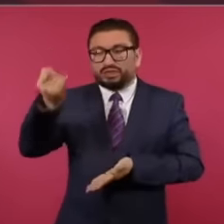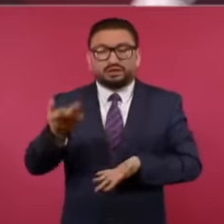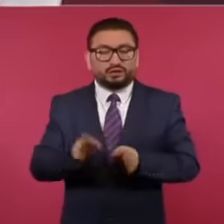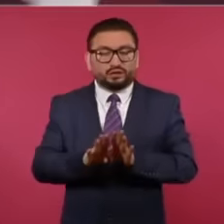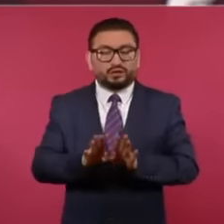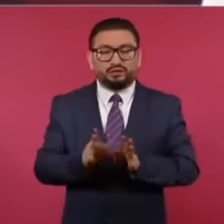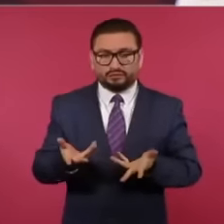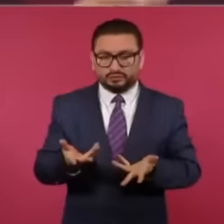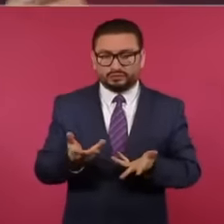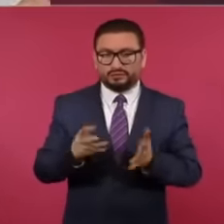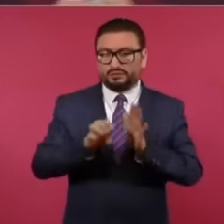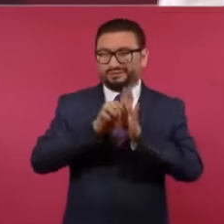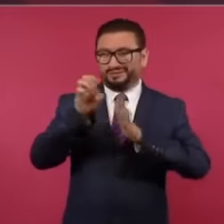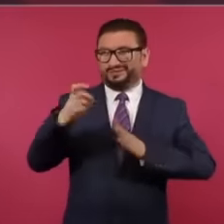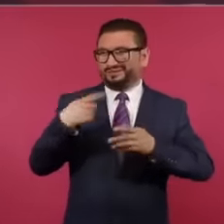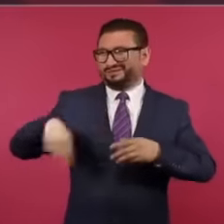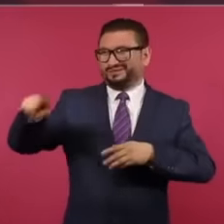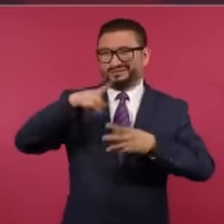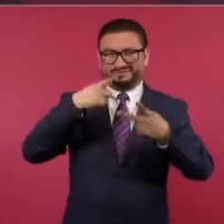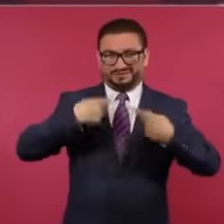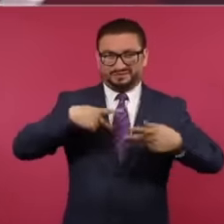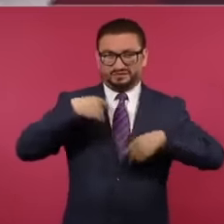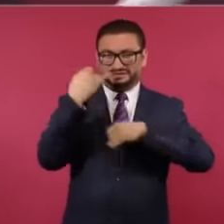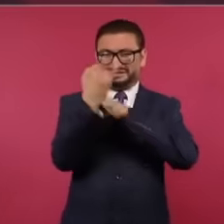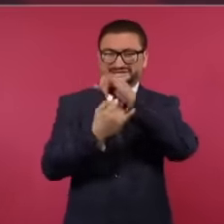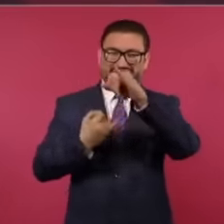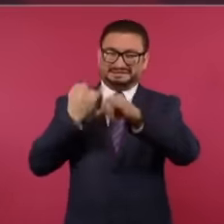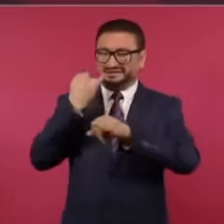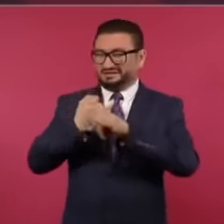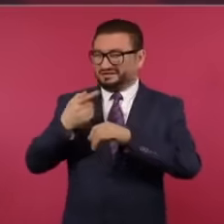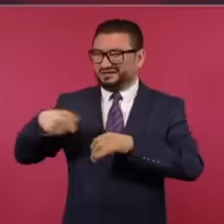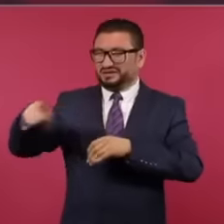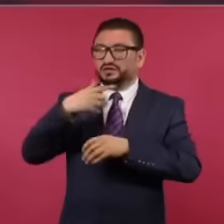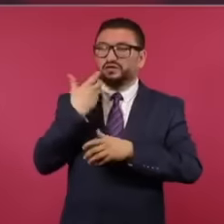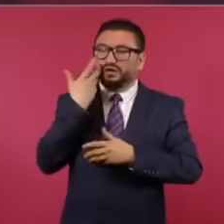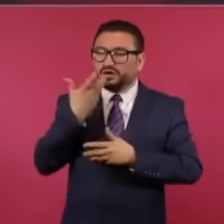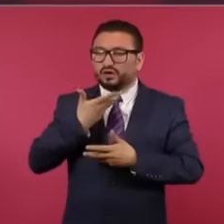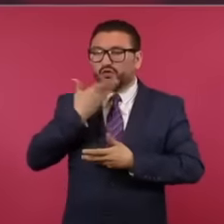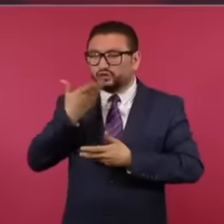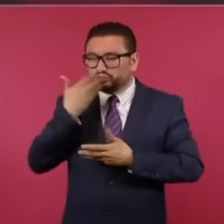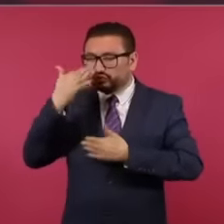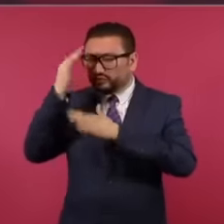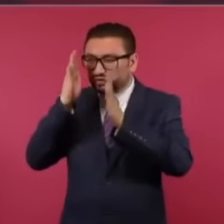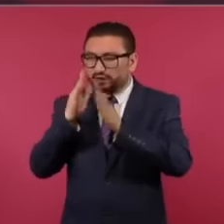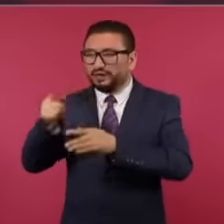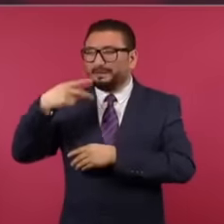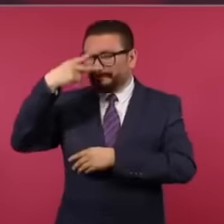si tú ves a los internacionalistas conservadores de México,